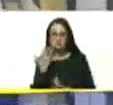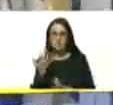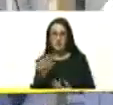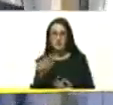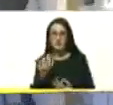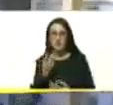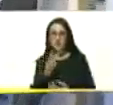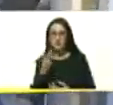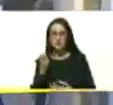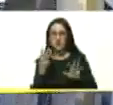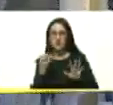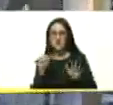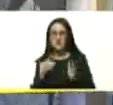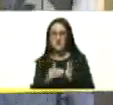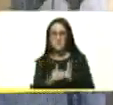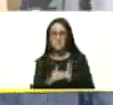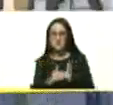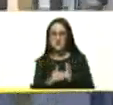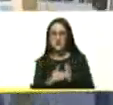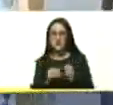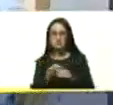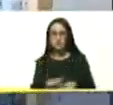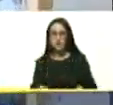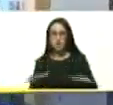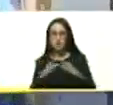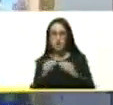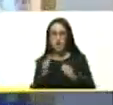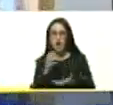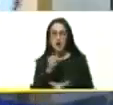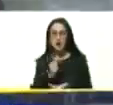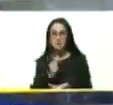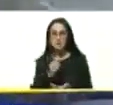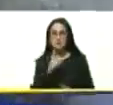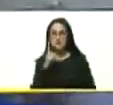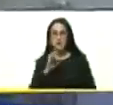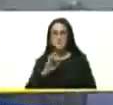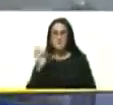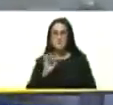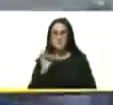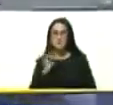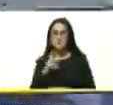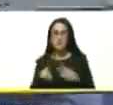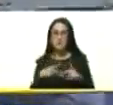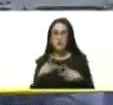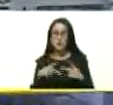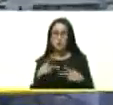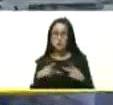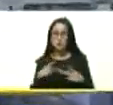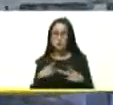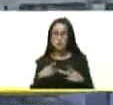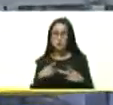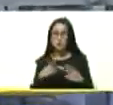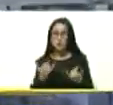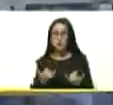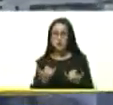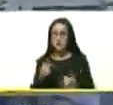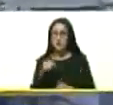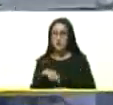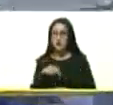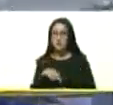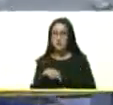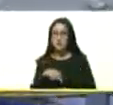estas 280.000, va todo a los CLAS. 100% de la producción que estamos aquí